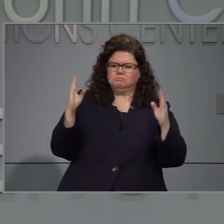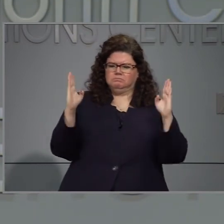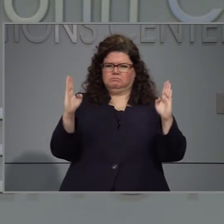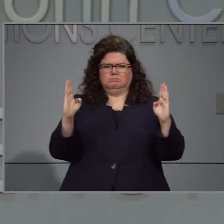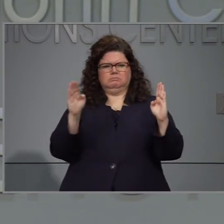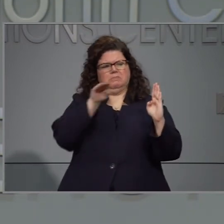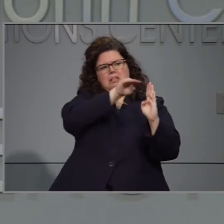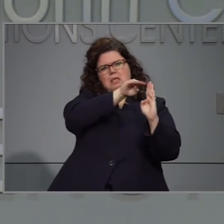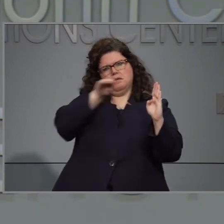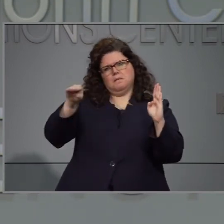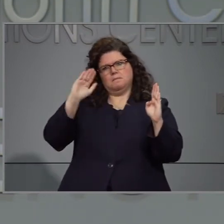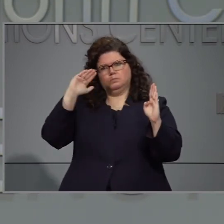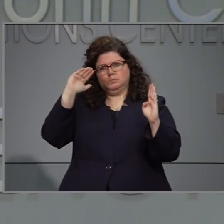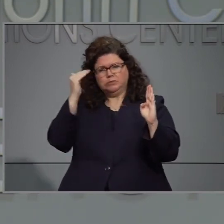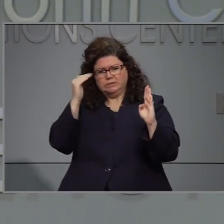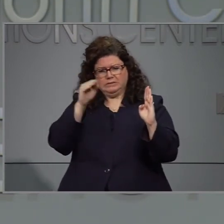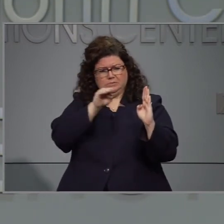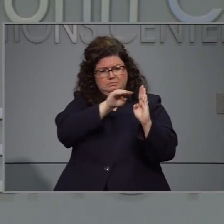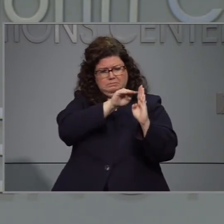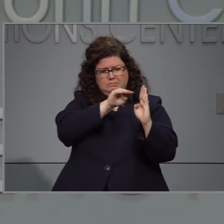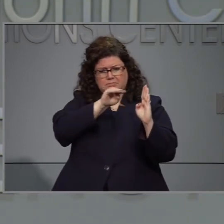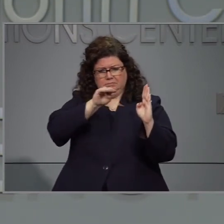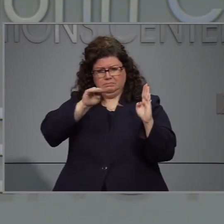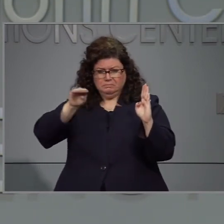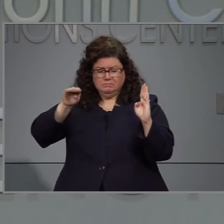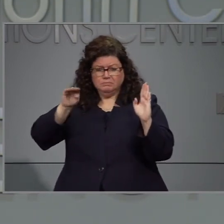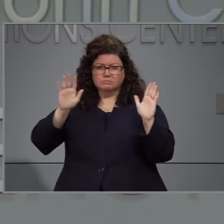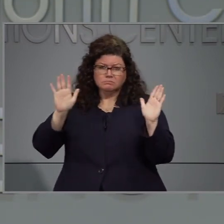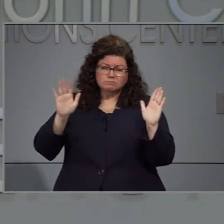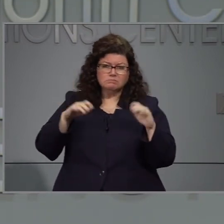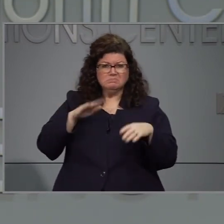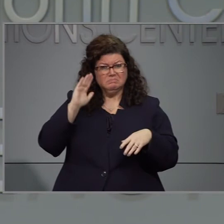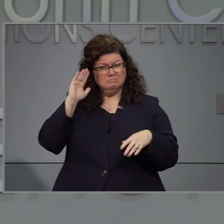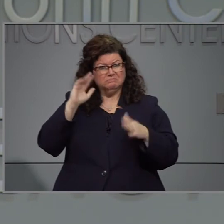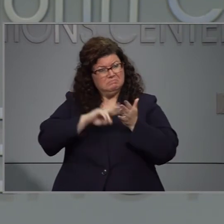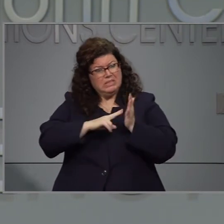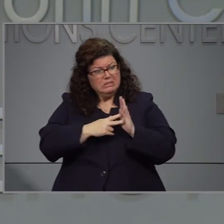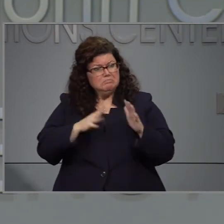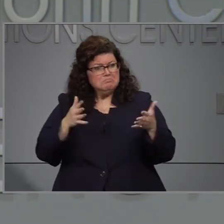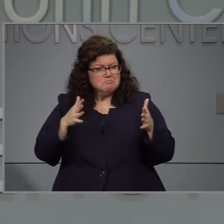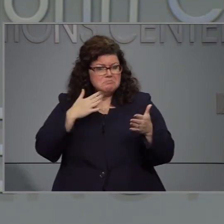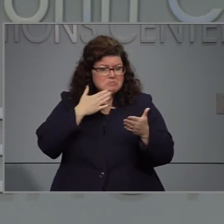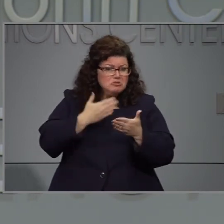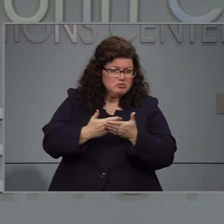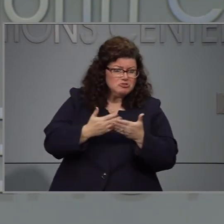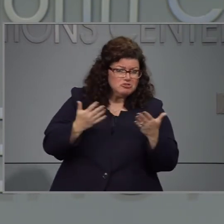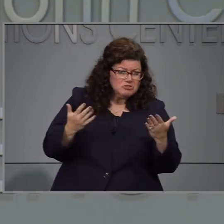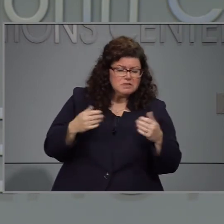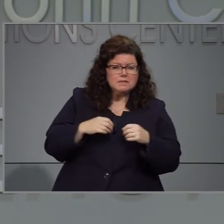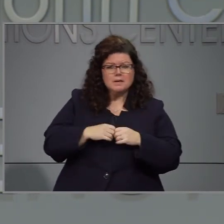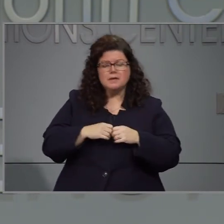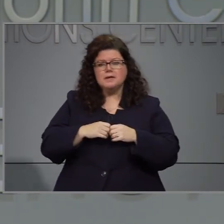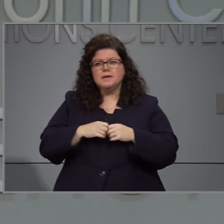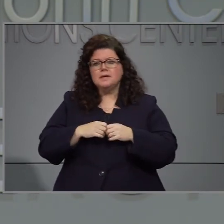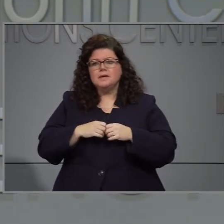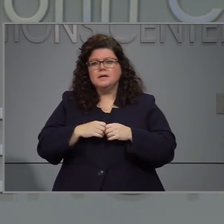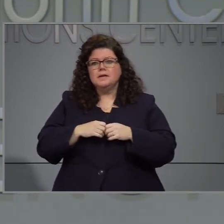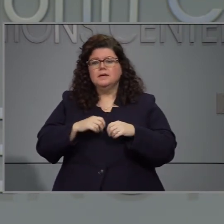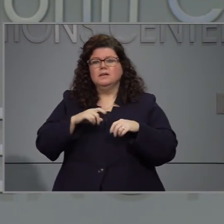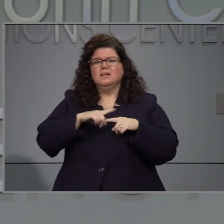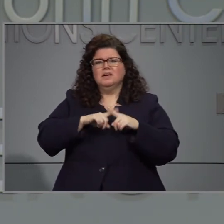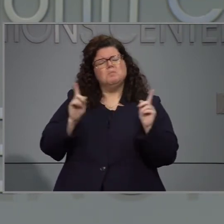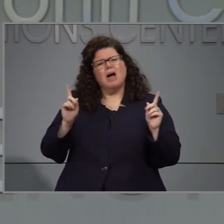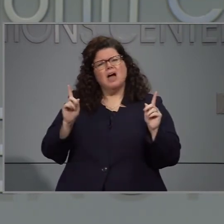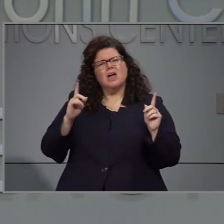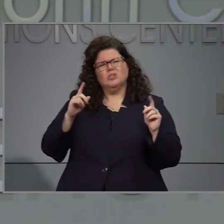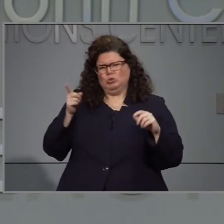que estamos viendo, lo que diríamos que es relativamente bueno, que en vez de que estuviera